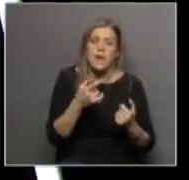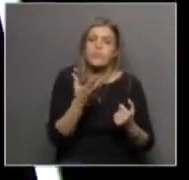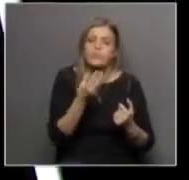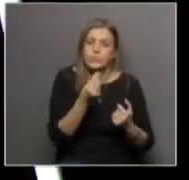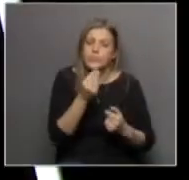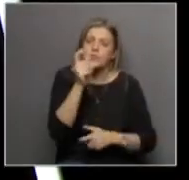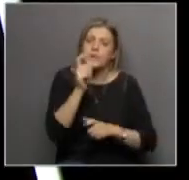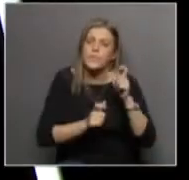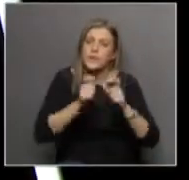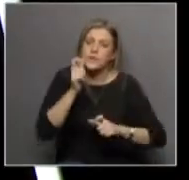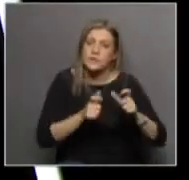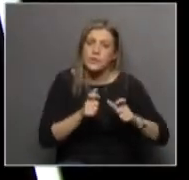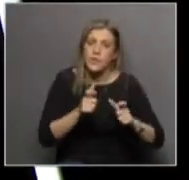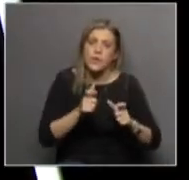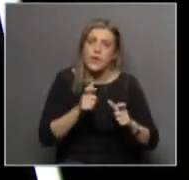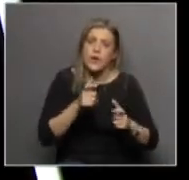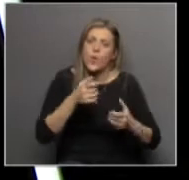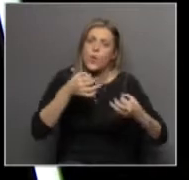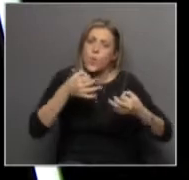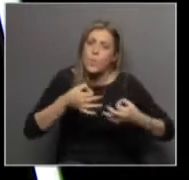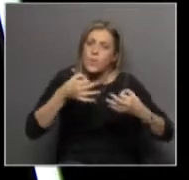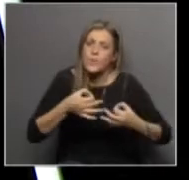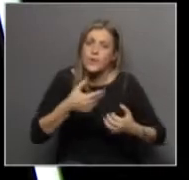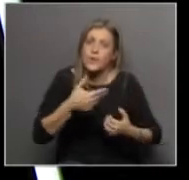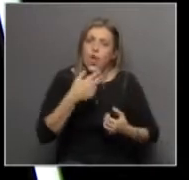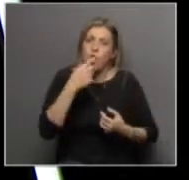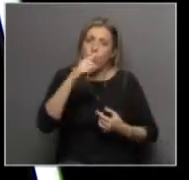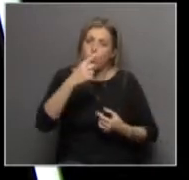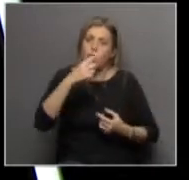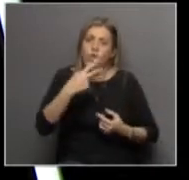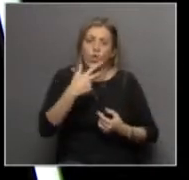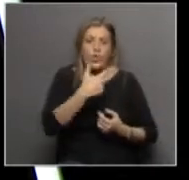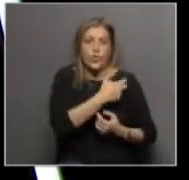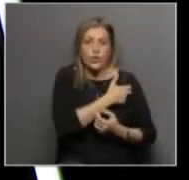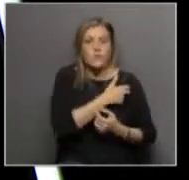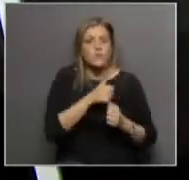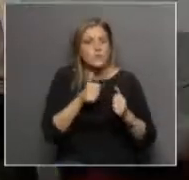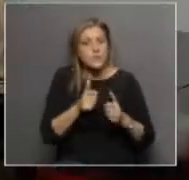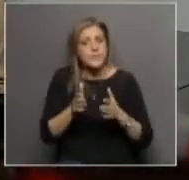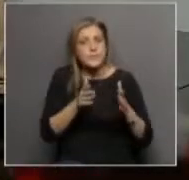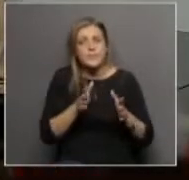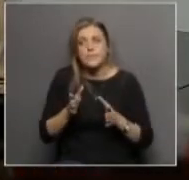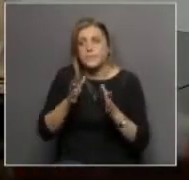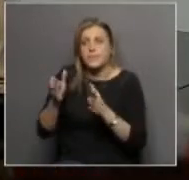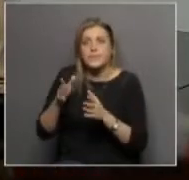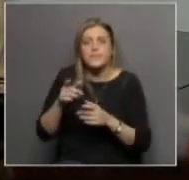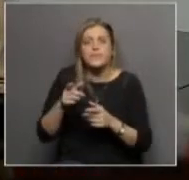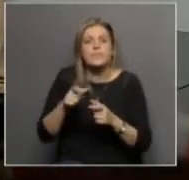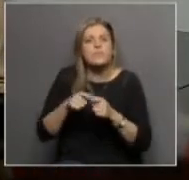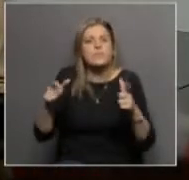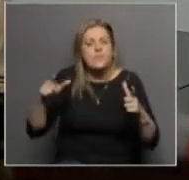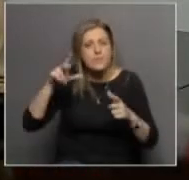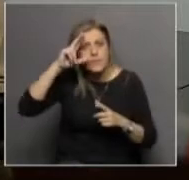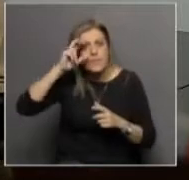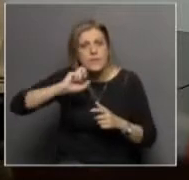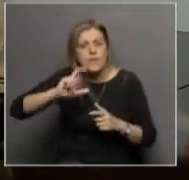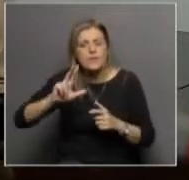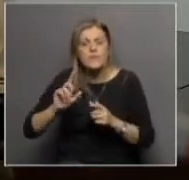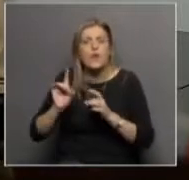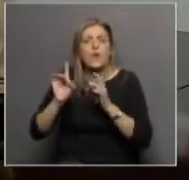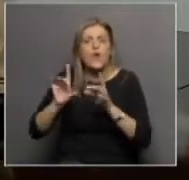de gente que viene cumpliendo, sobre todo con las 2 dosis, pero los números, tanto de internaciones, de contagios o